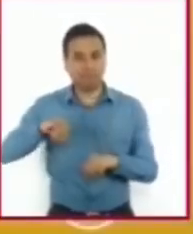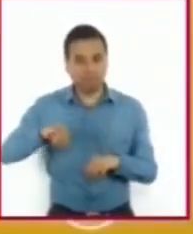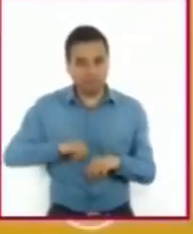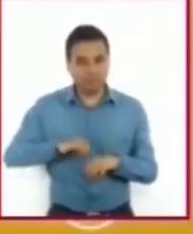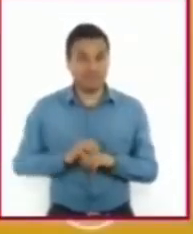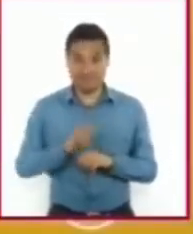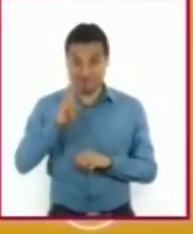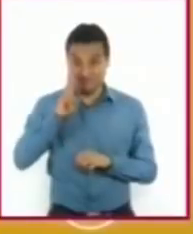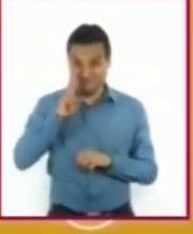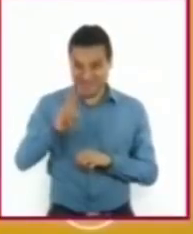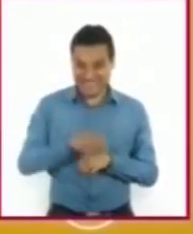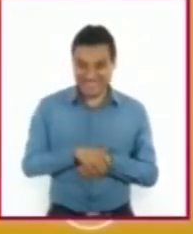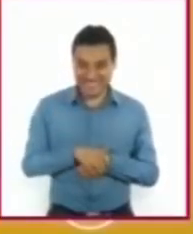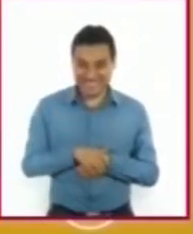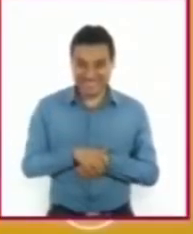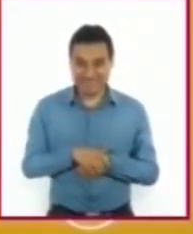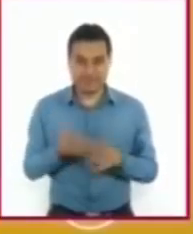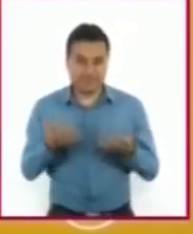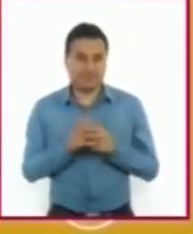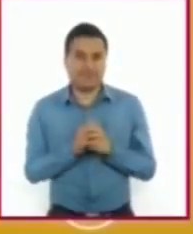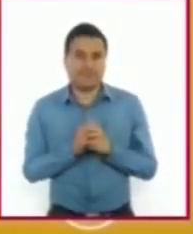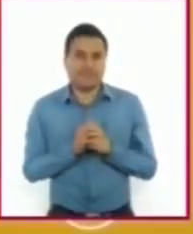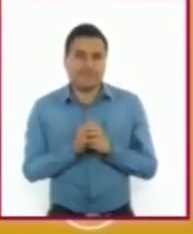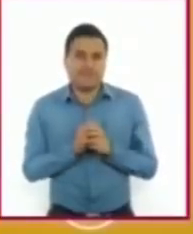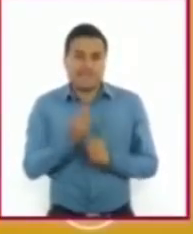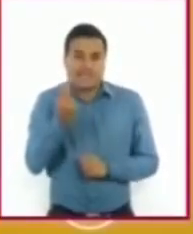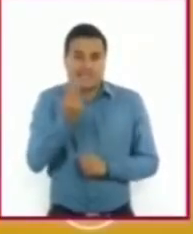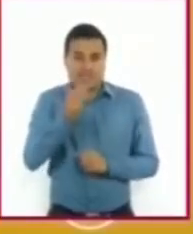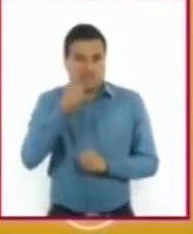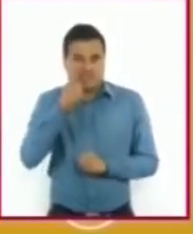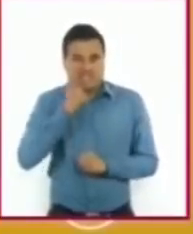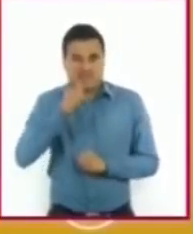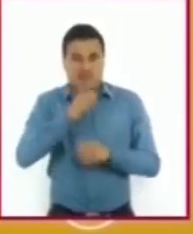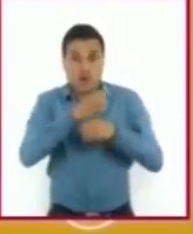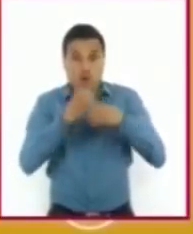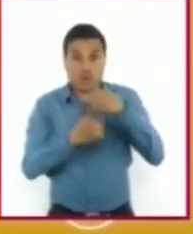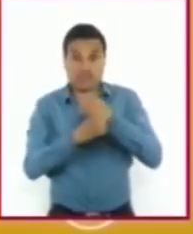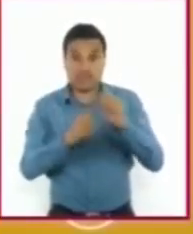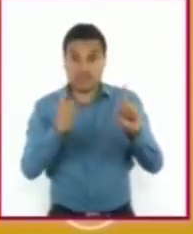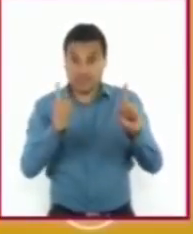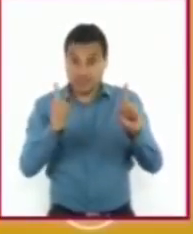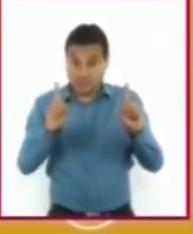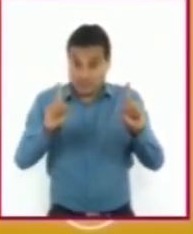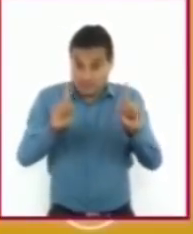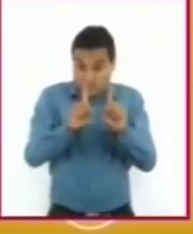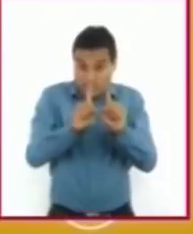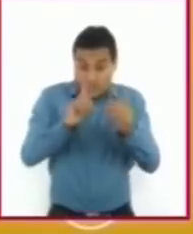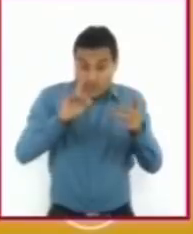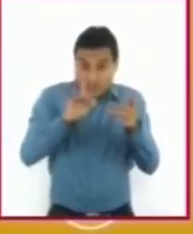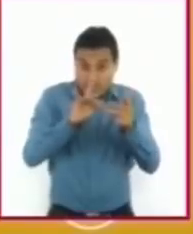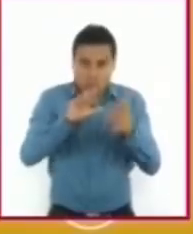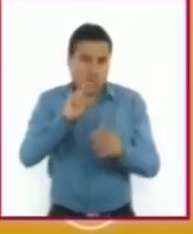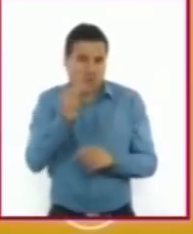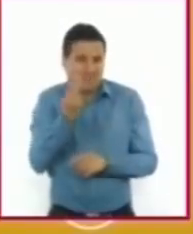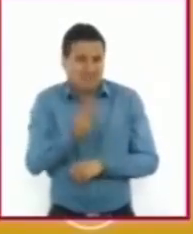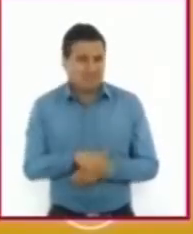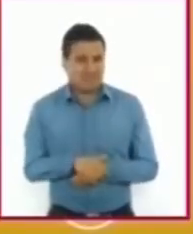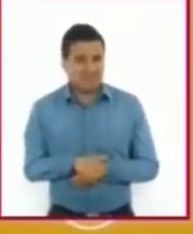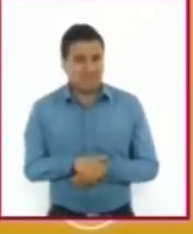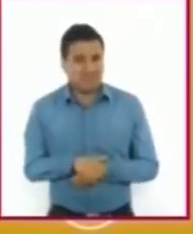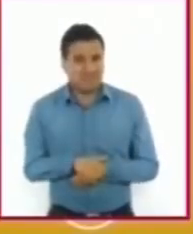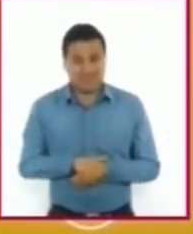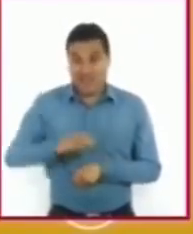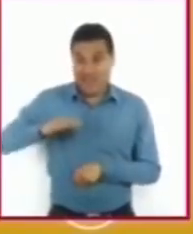estos ejemplos, no es necesario que los cuerpos estén en contacto físico para que interactúen sus fuerzas. Este